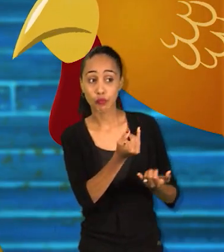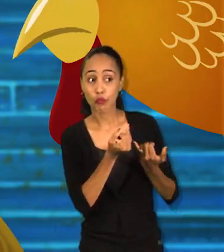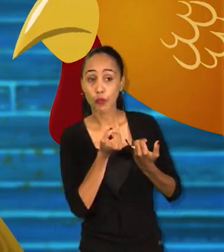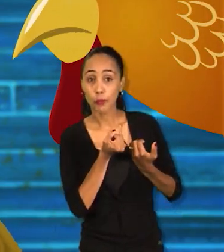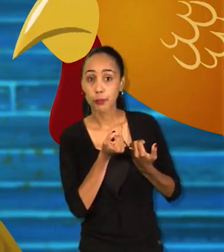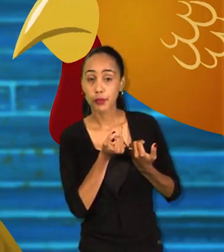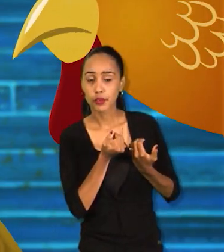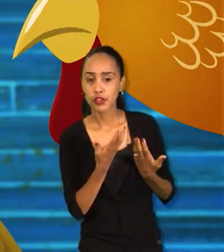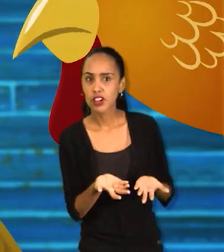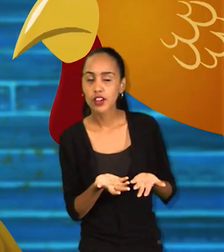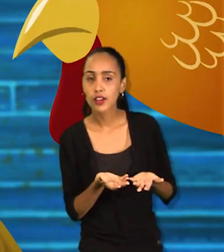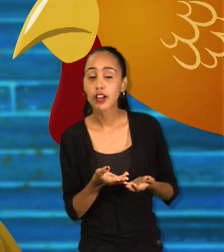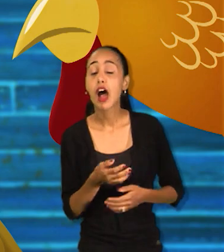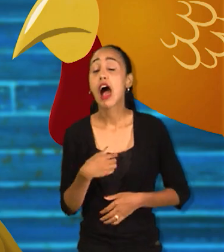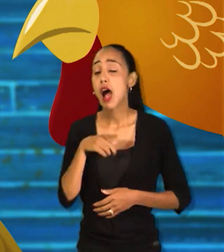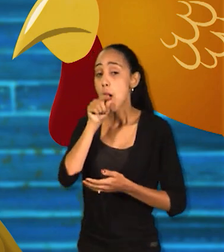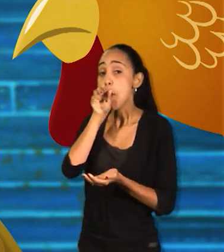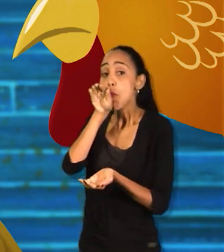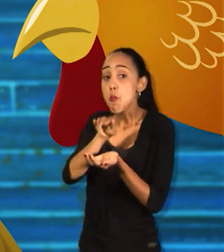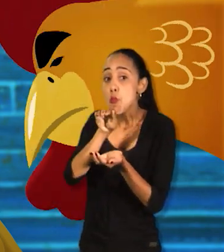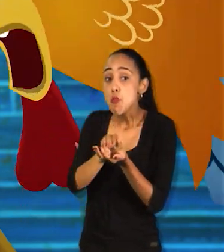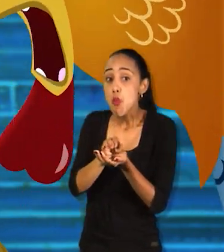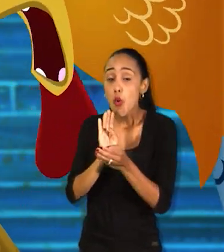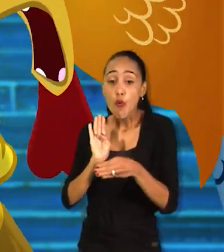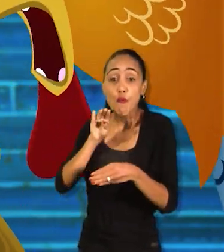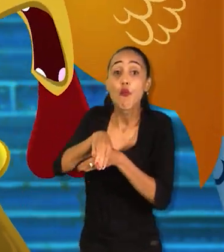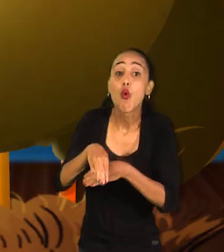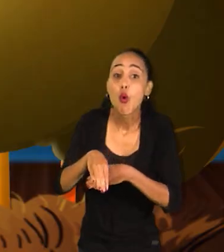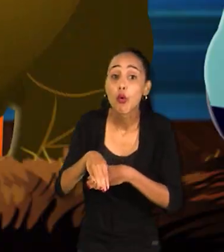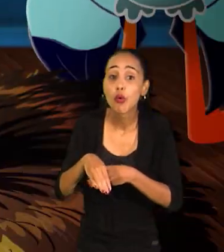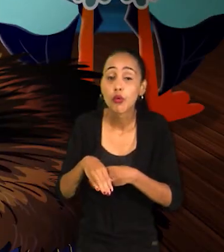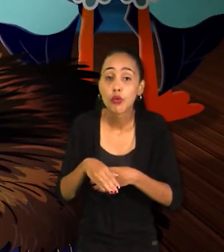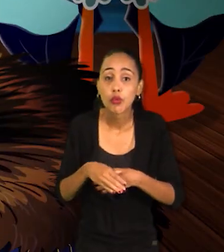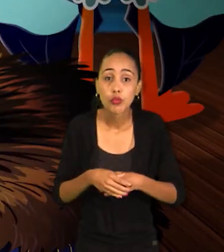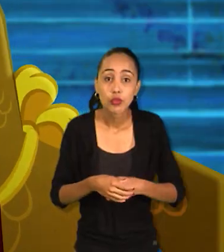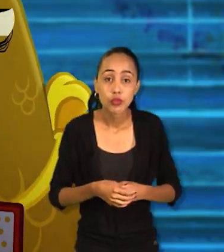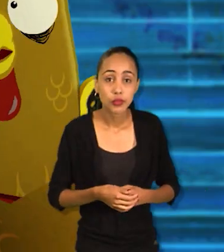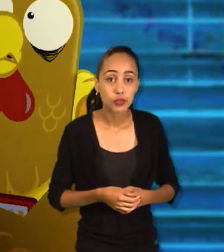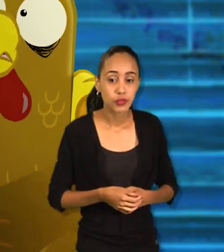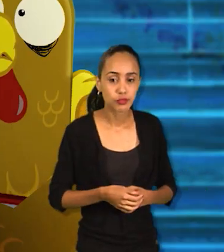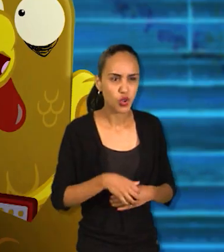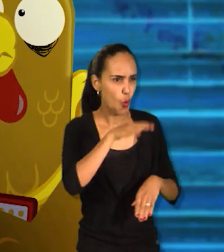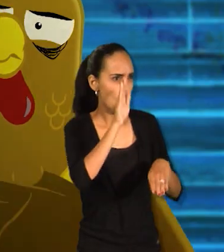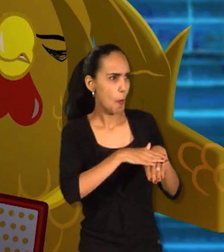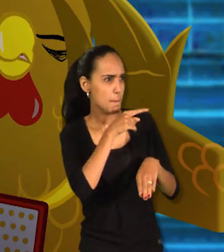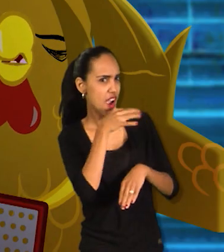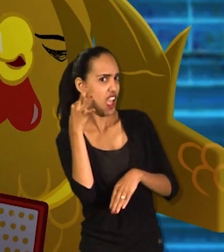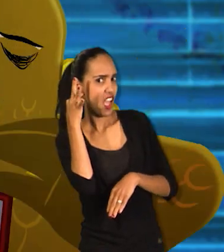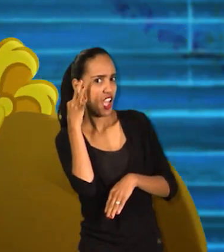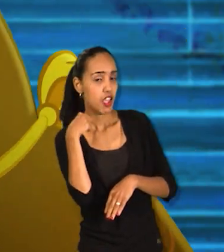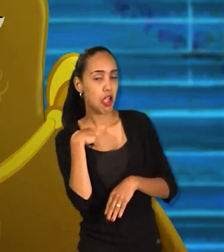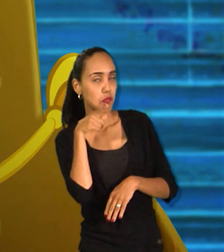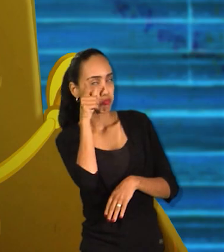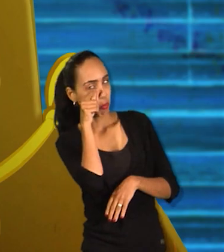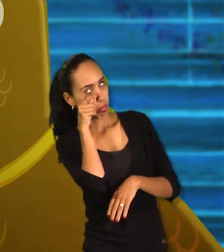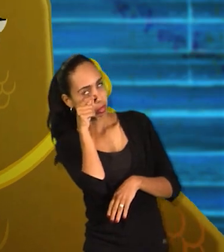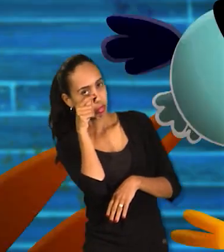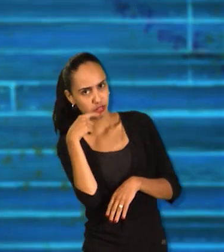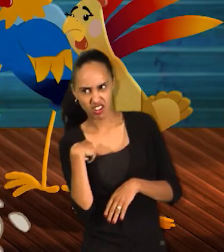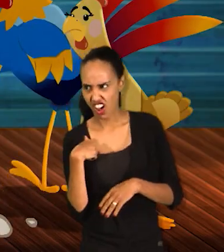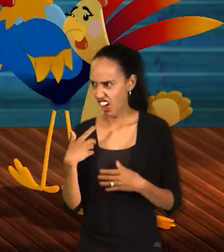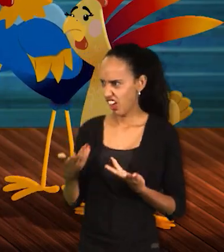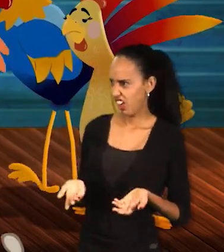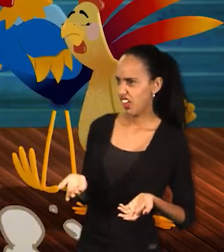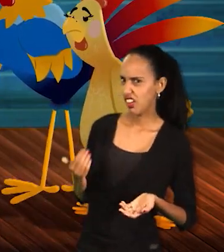¡Repórtense! ¡El pollo se ha... escapado! ¡La culpa es de ella! ¡Que se quedó dormida! ¿Qué?